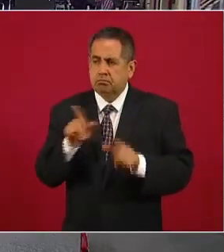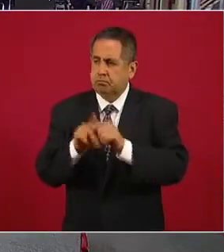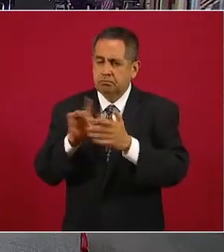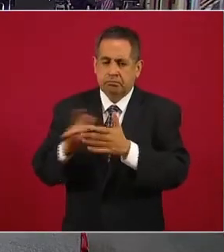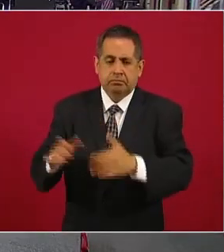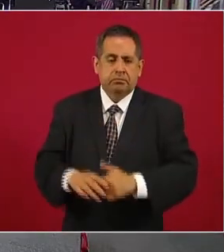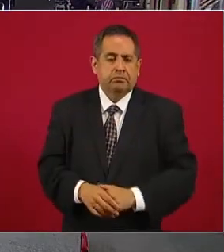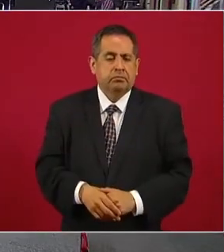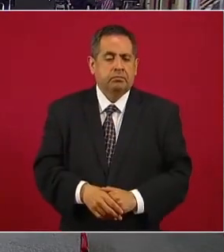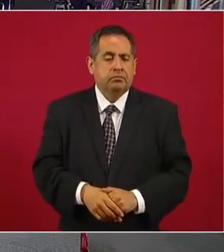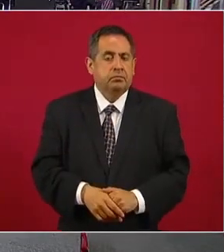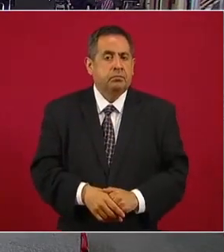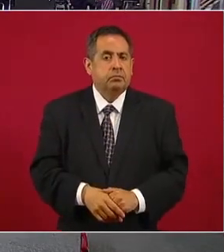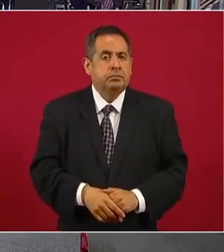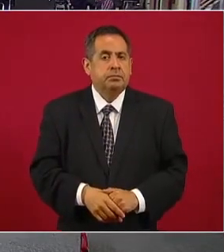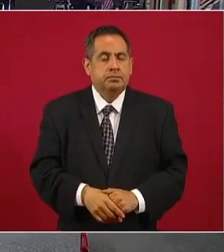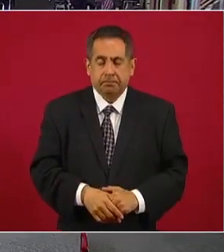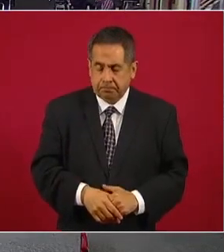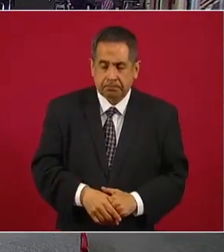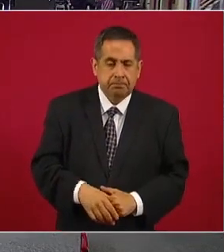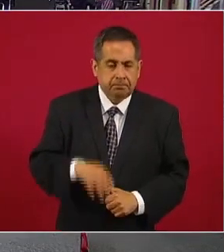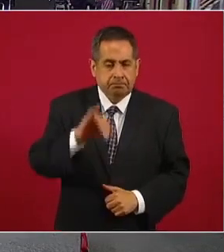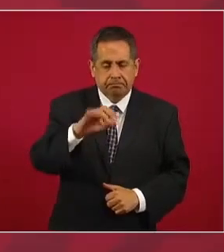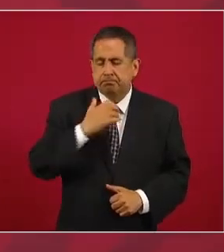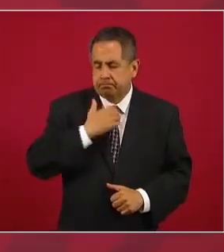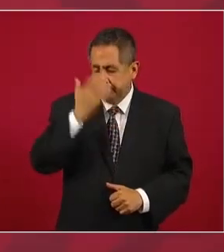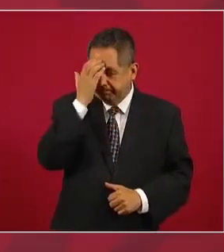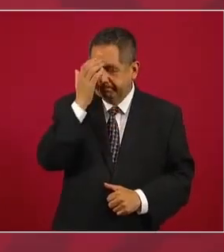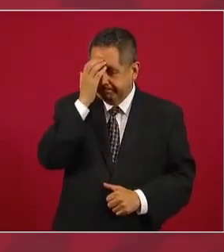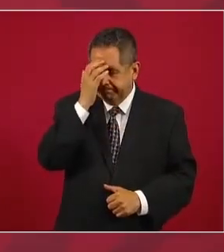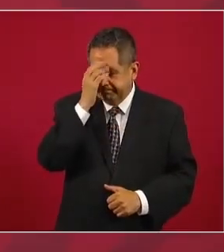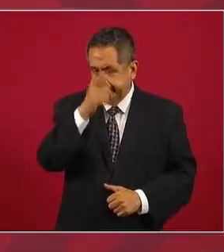presidente. Bueno, sí, conozco